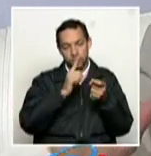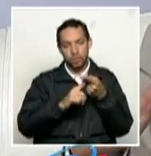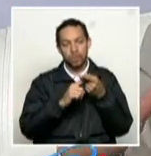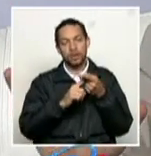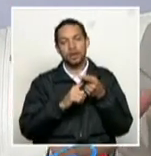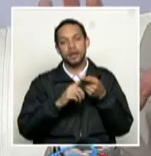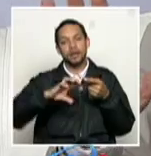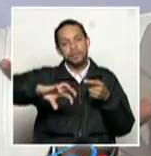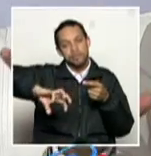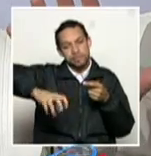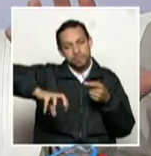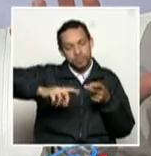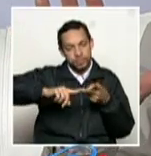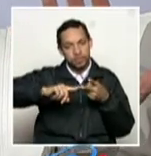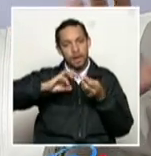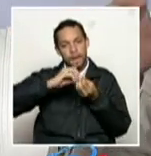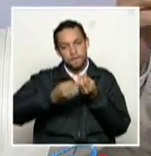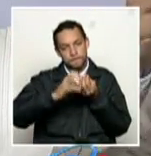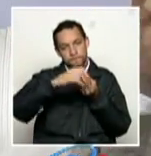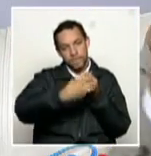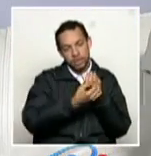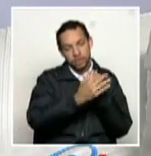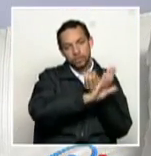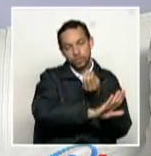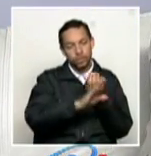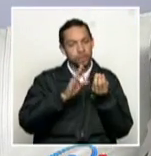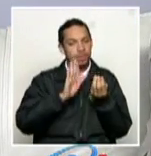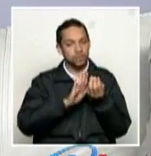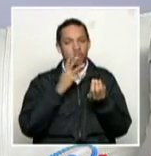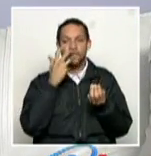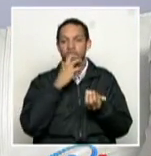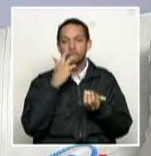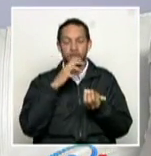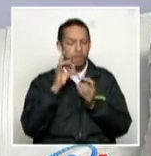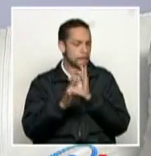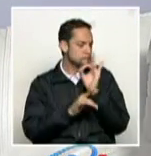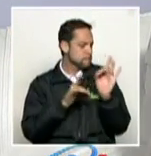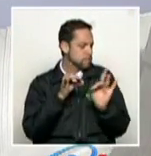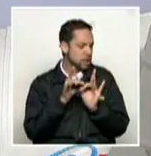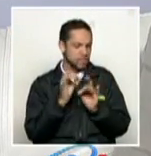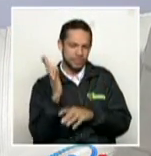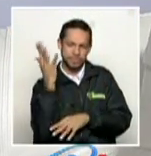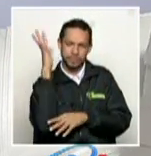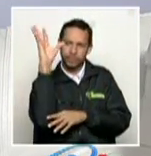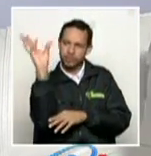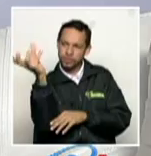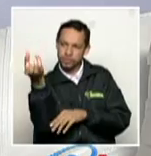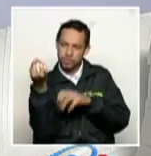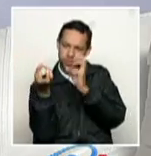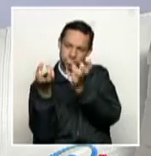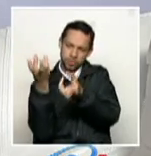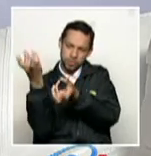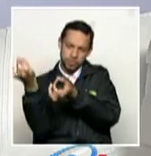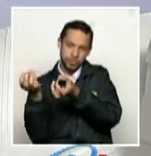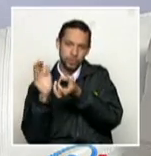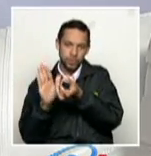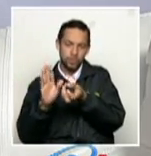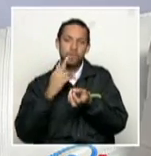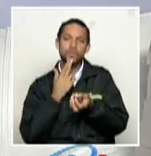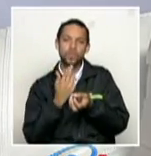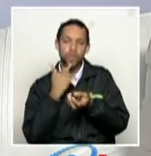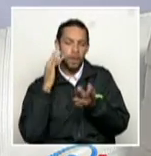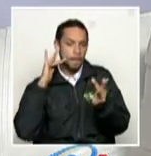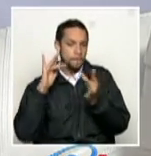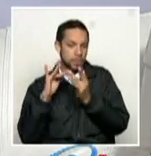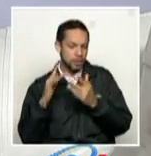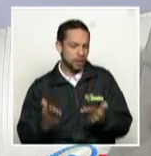que la mandarina, cada fruta se elaboró perfectamente con minerales, carbohidratos que son